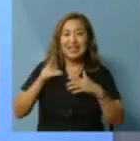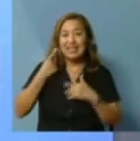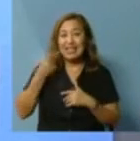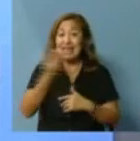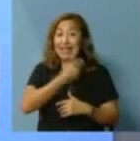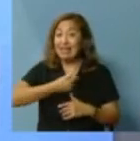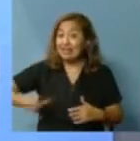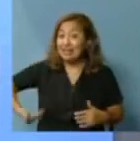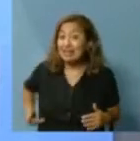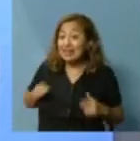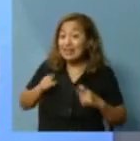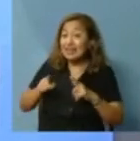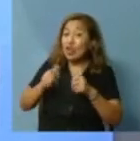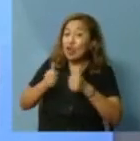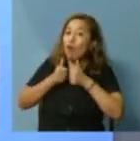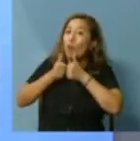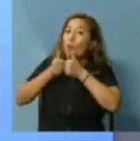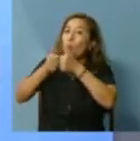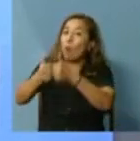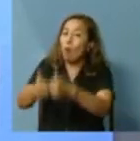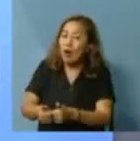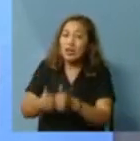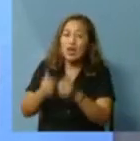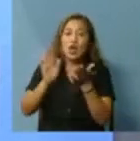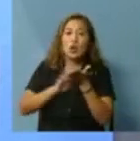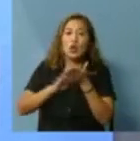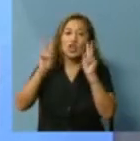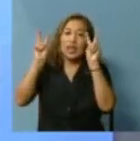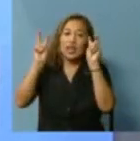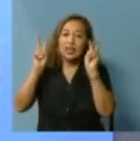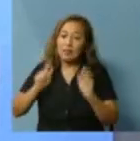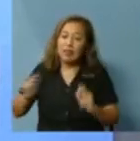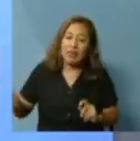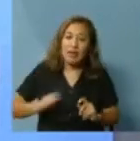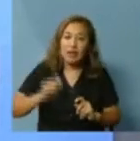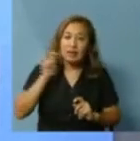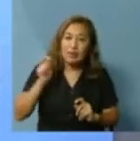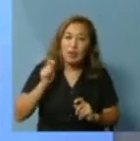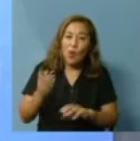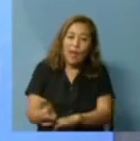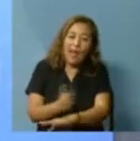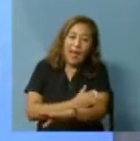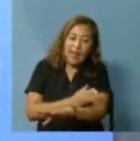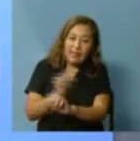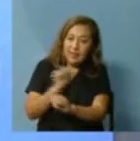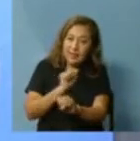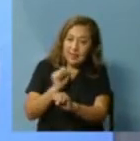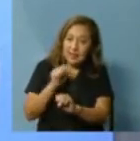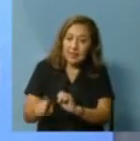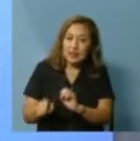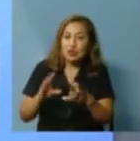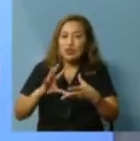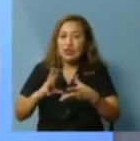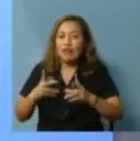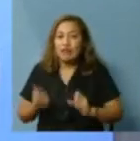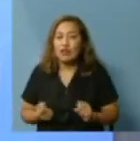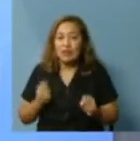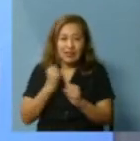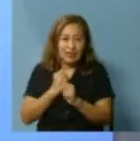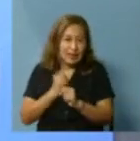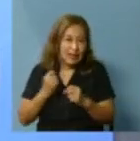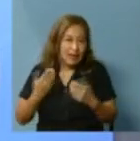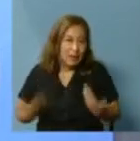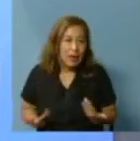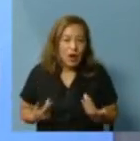desde el estado vamos a apoyar con el tema del procedimiento preventivo de crisis que nos 7 una herramienta laboral